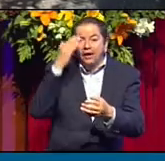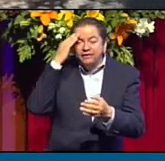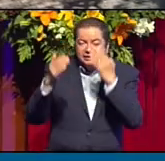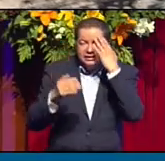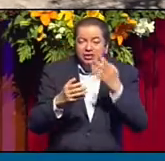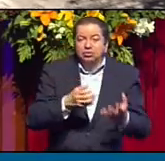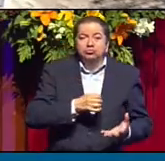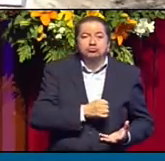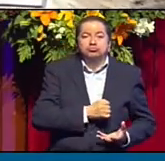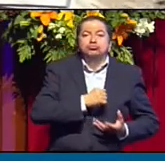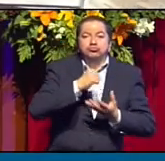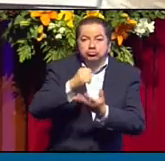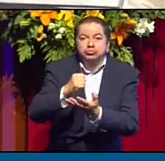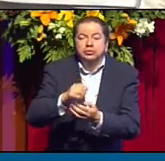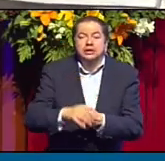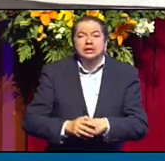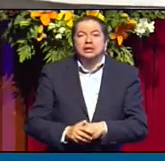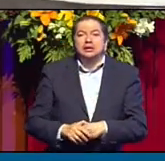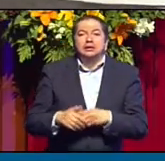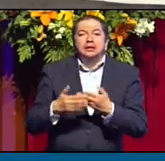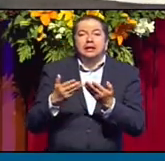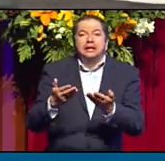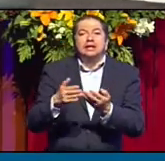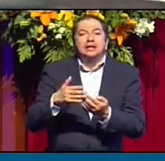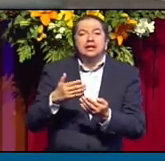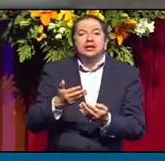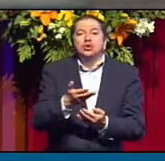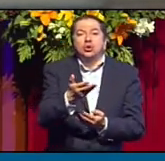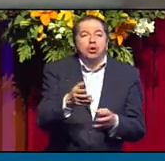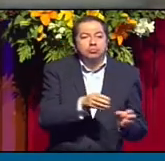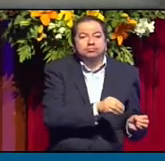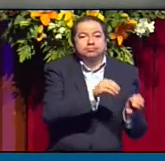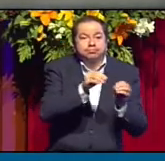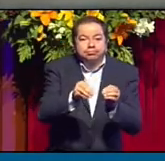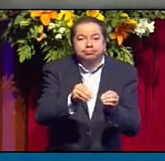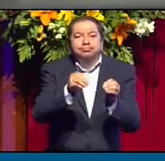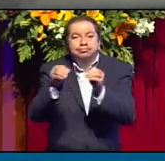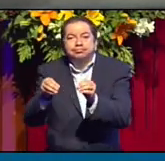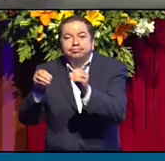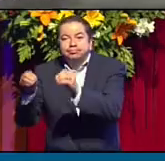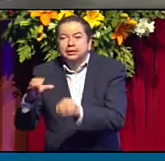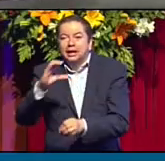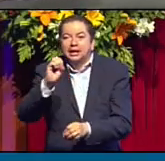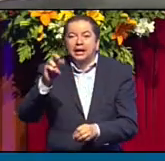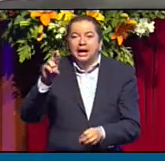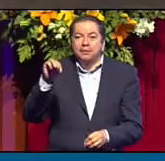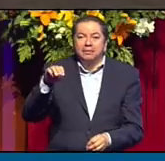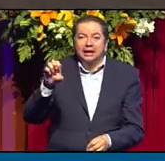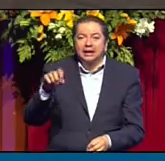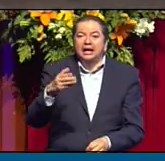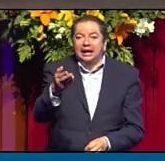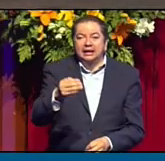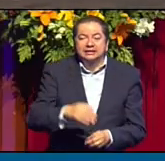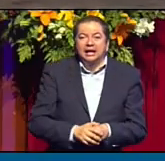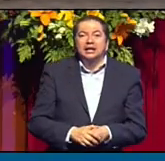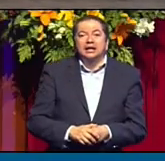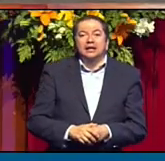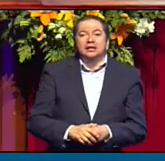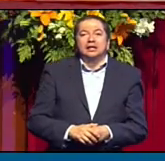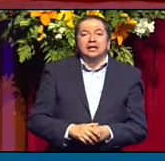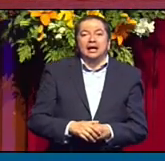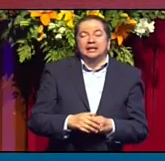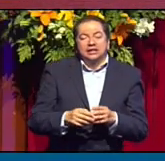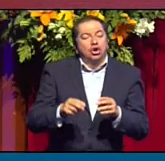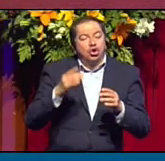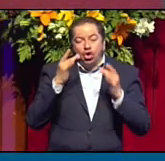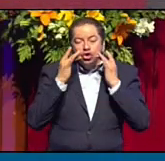importancia de los vecinos, de cómo se van pasando la posta. Y Carmen, evidentemente, que estaba muy contenta. Ella es seriecita, pero